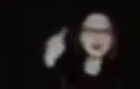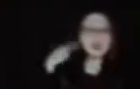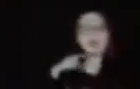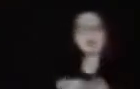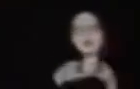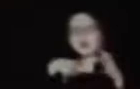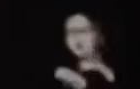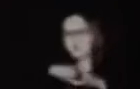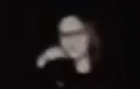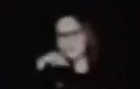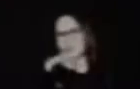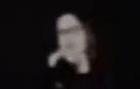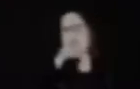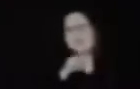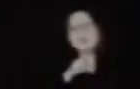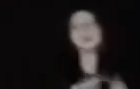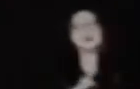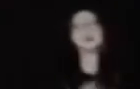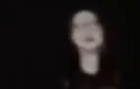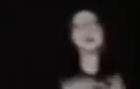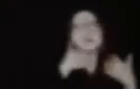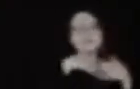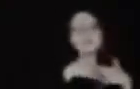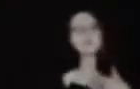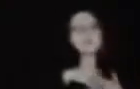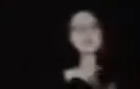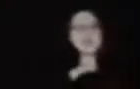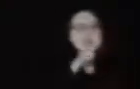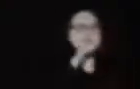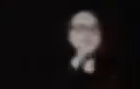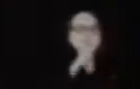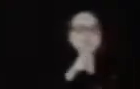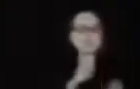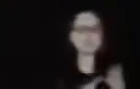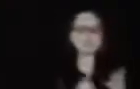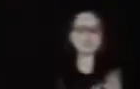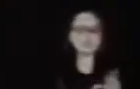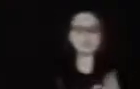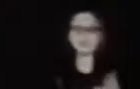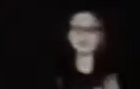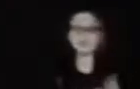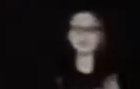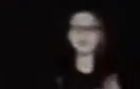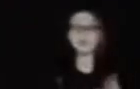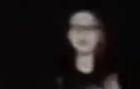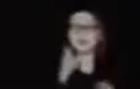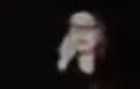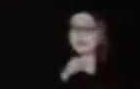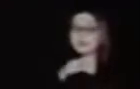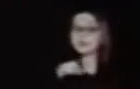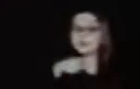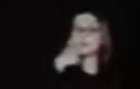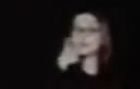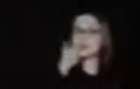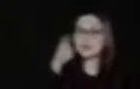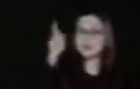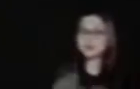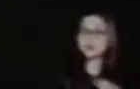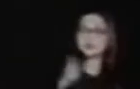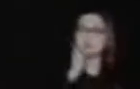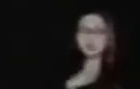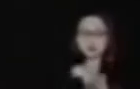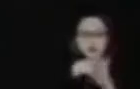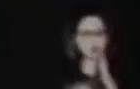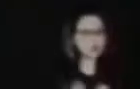minas, la industria eléctrica, ni mucho menos a enajenar el